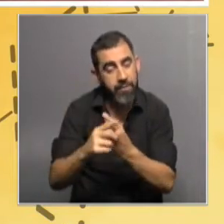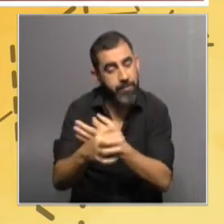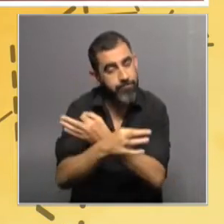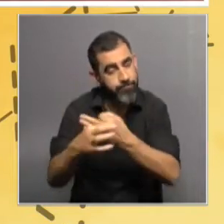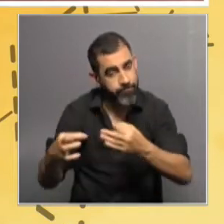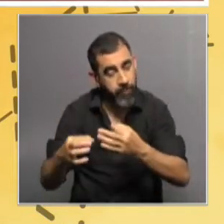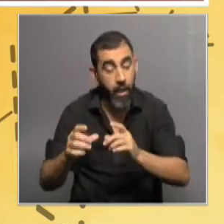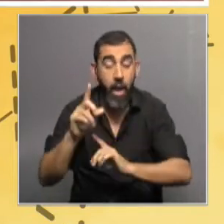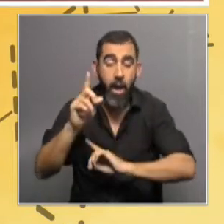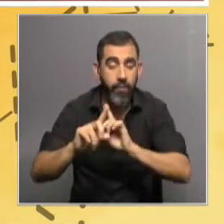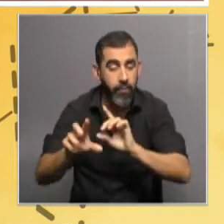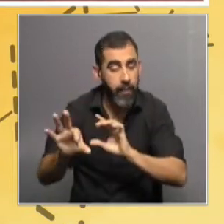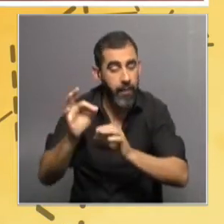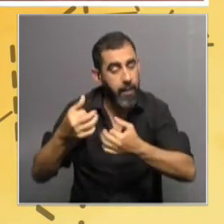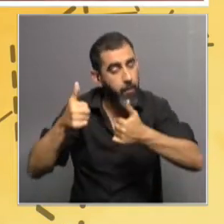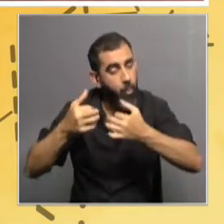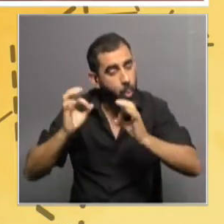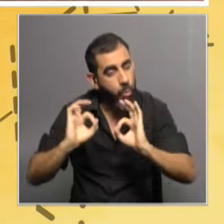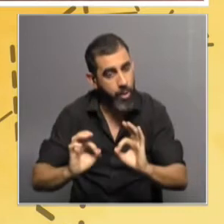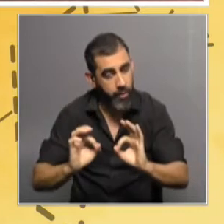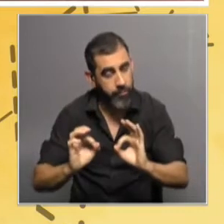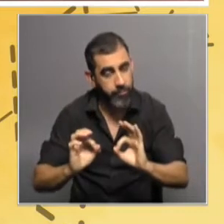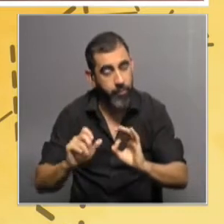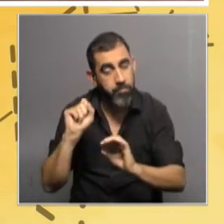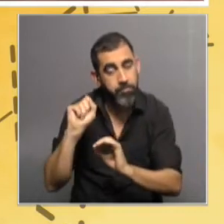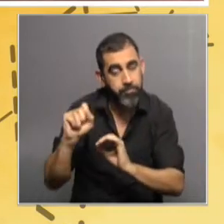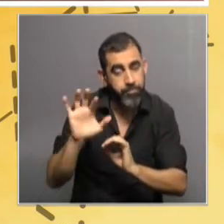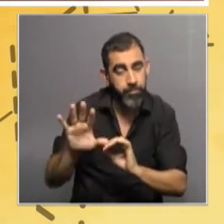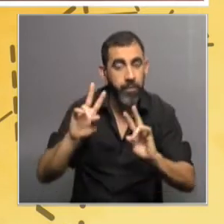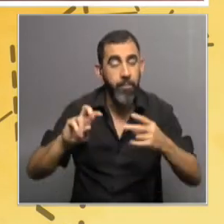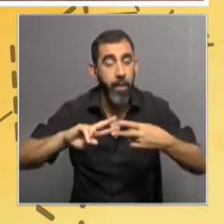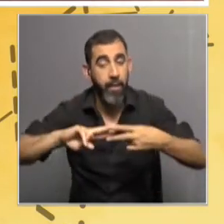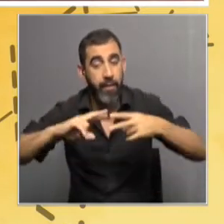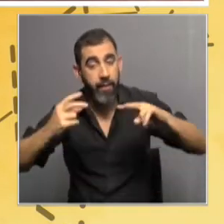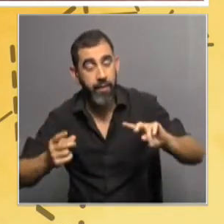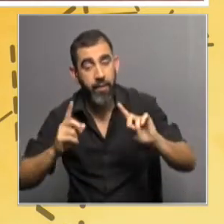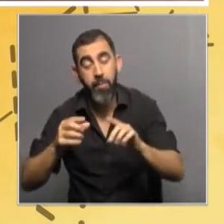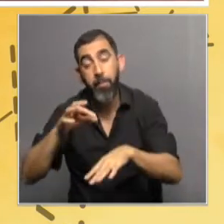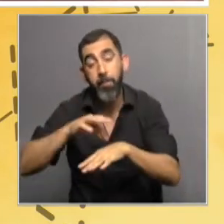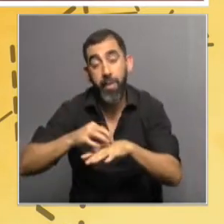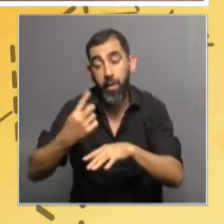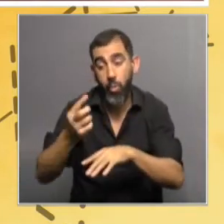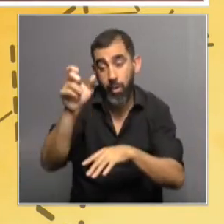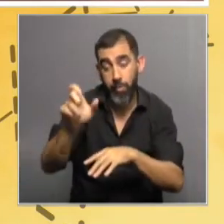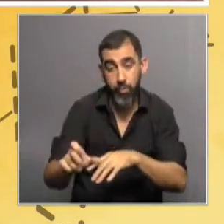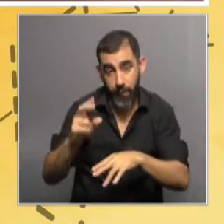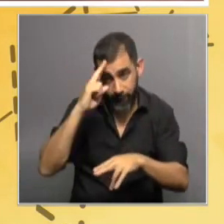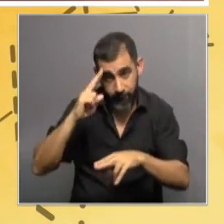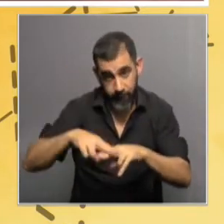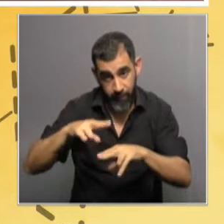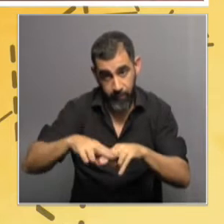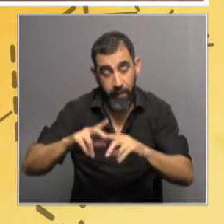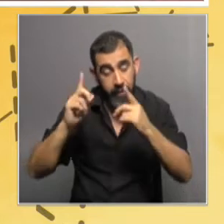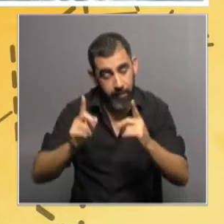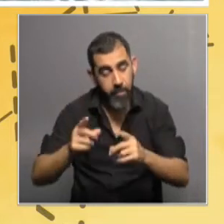muchas veces hay que seleccionar muy bien por las características no solo genéticas sino clínicas de un enfermo y también en el